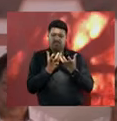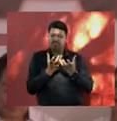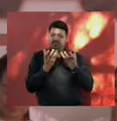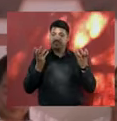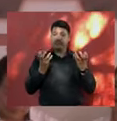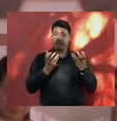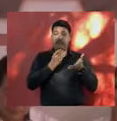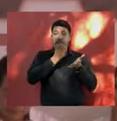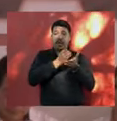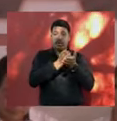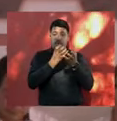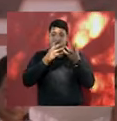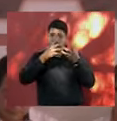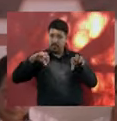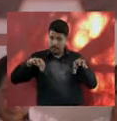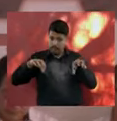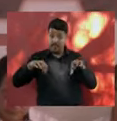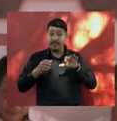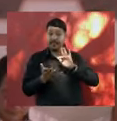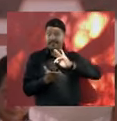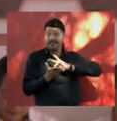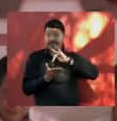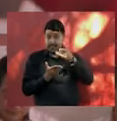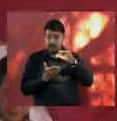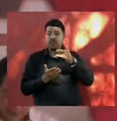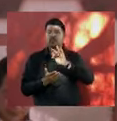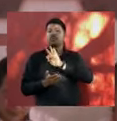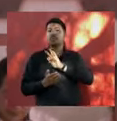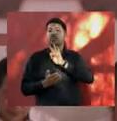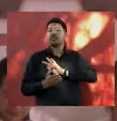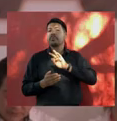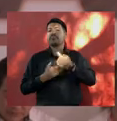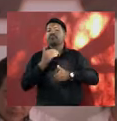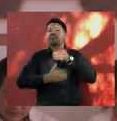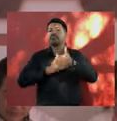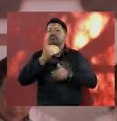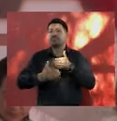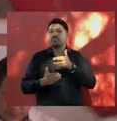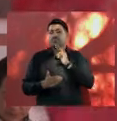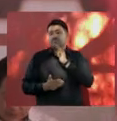económico. Y gracias a eso hemos podido avanzar como país.